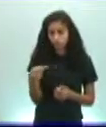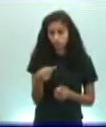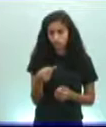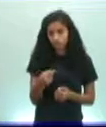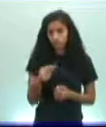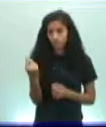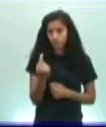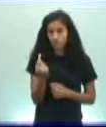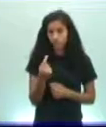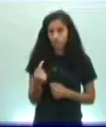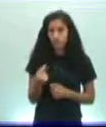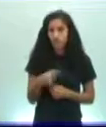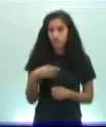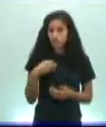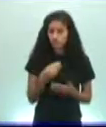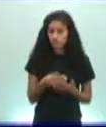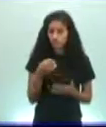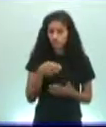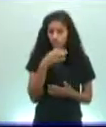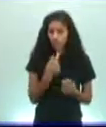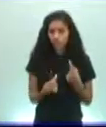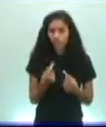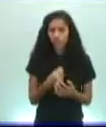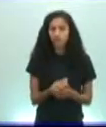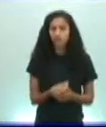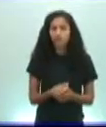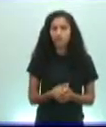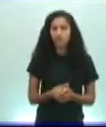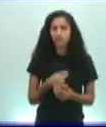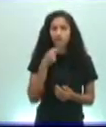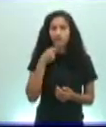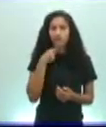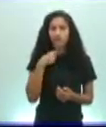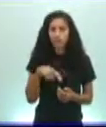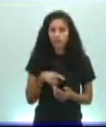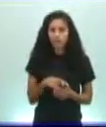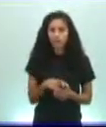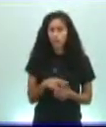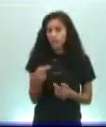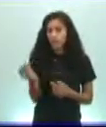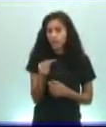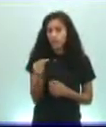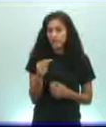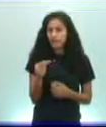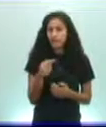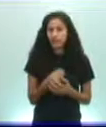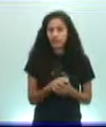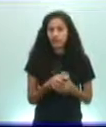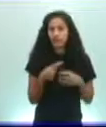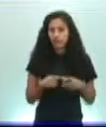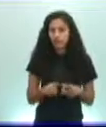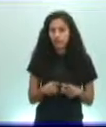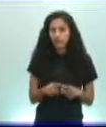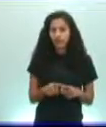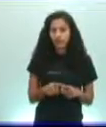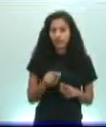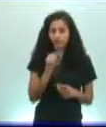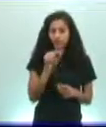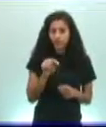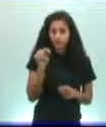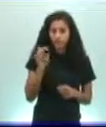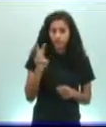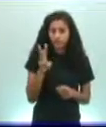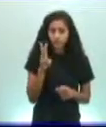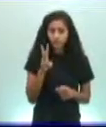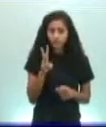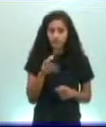te hago una pequeña aclaración. En el caso de que radicando sea negativa, pero la raíz sea